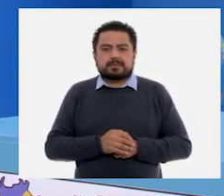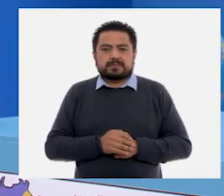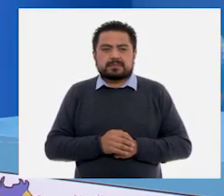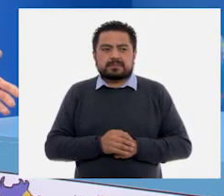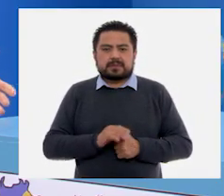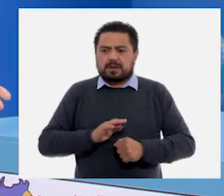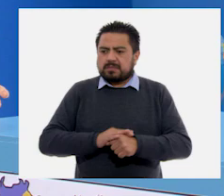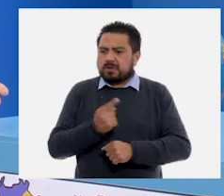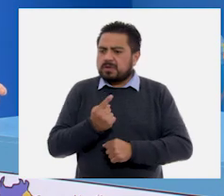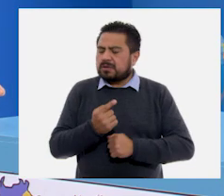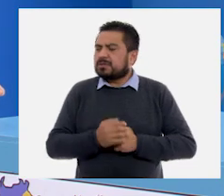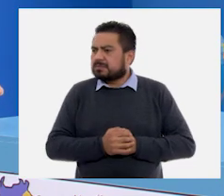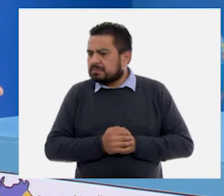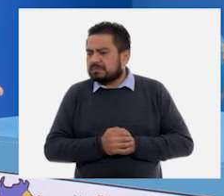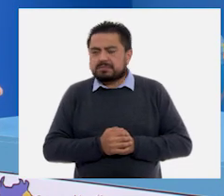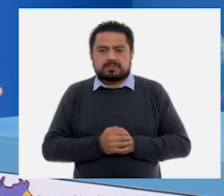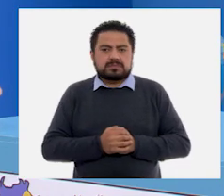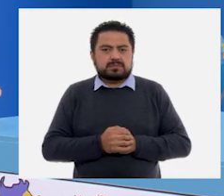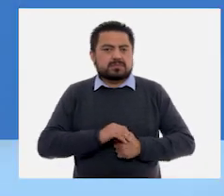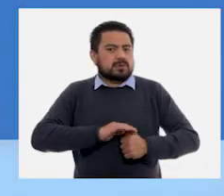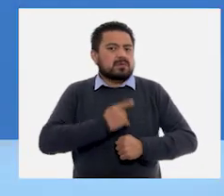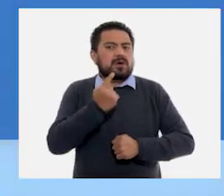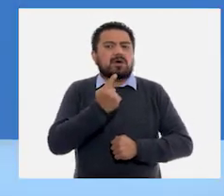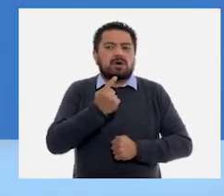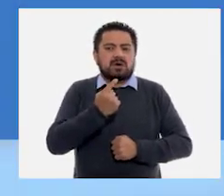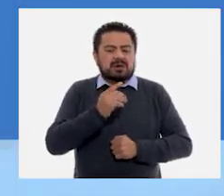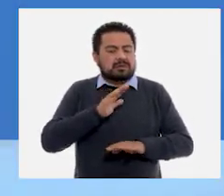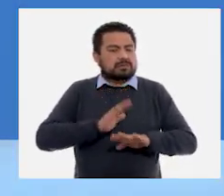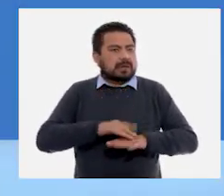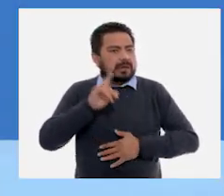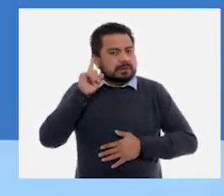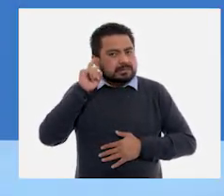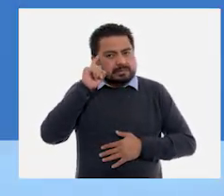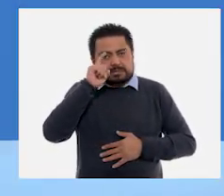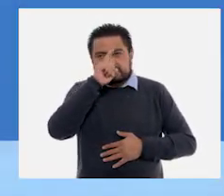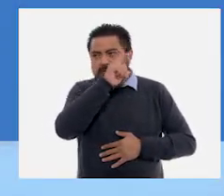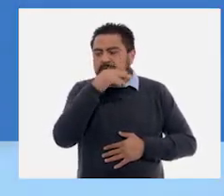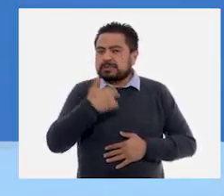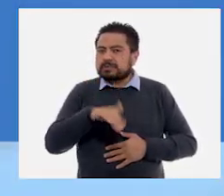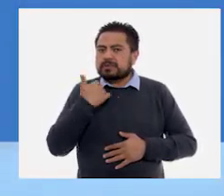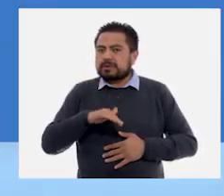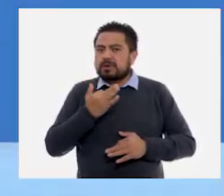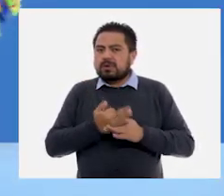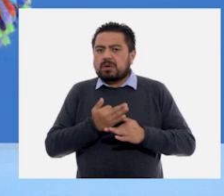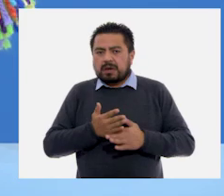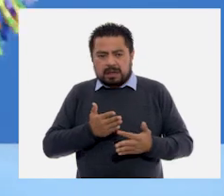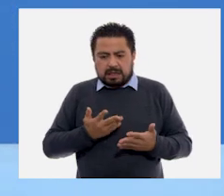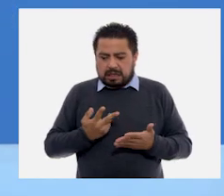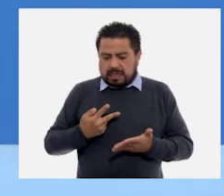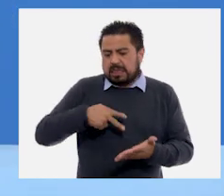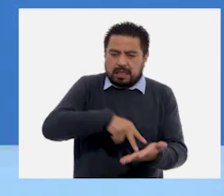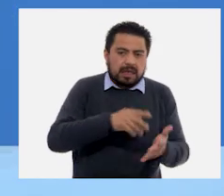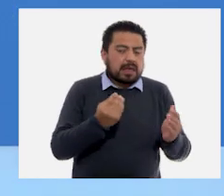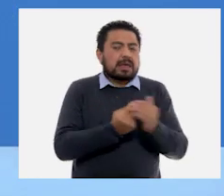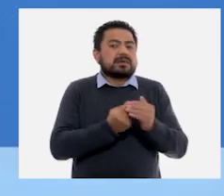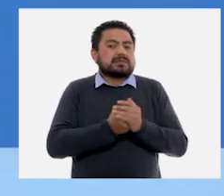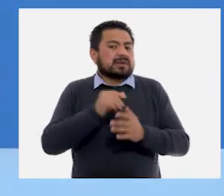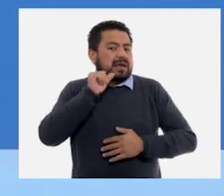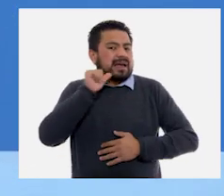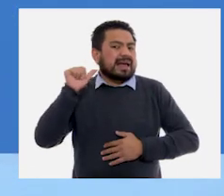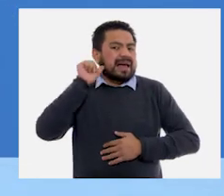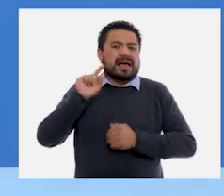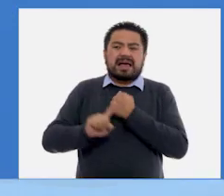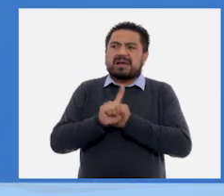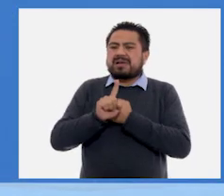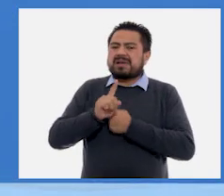¿Y por qué, Ton? Ay, pues porque fue complicadísimo llegar hoy a la clase. Ayer hubo un